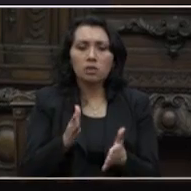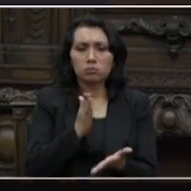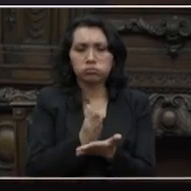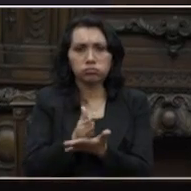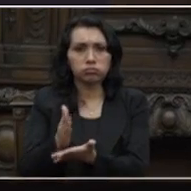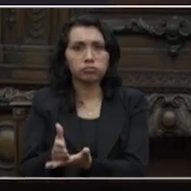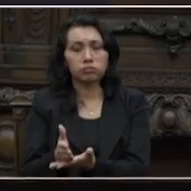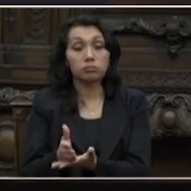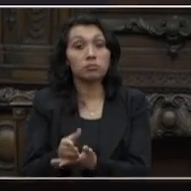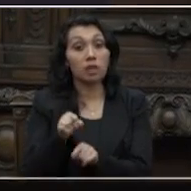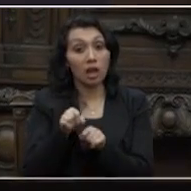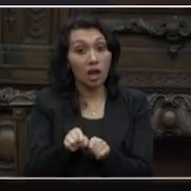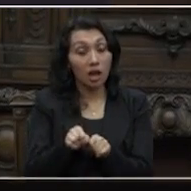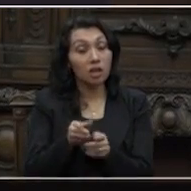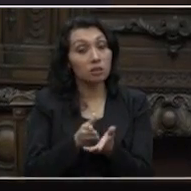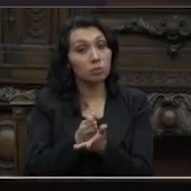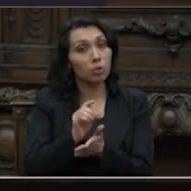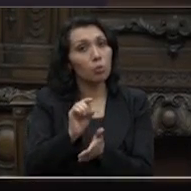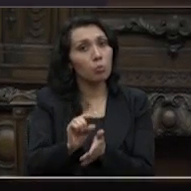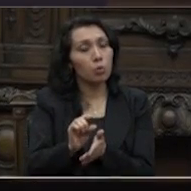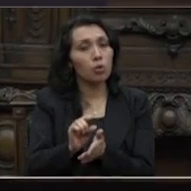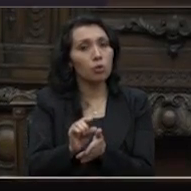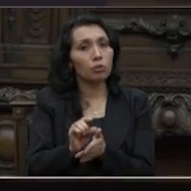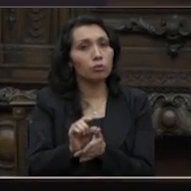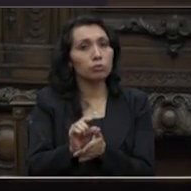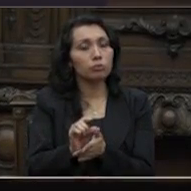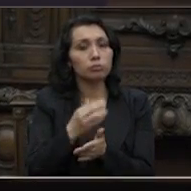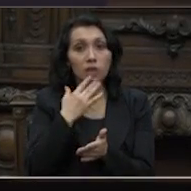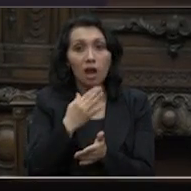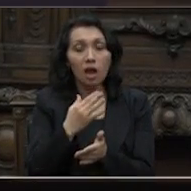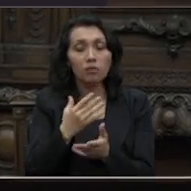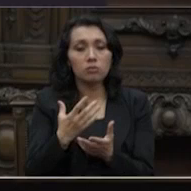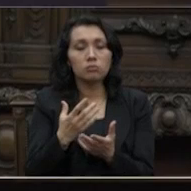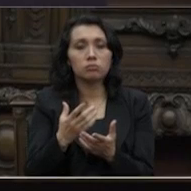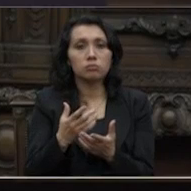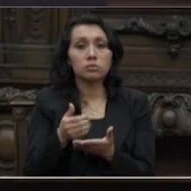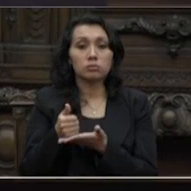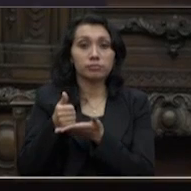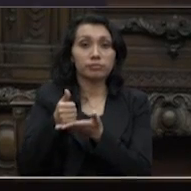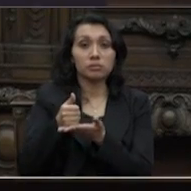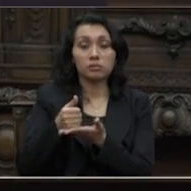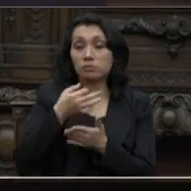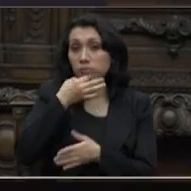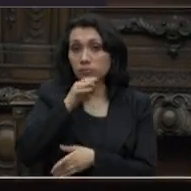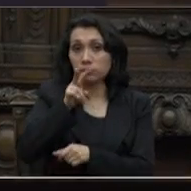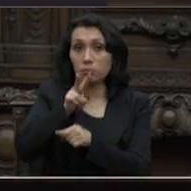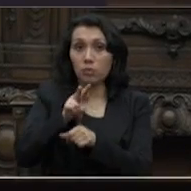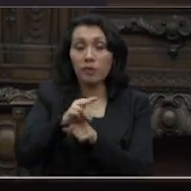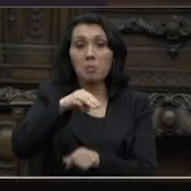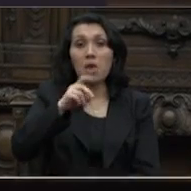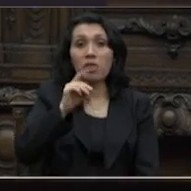correctivas. Y de ahí me aparto un poquito de la posición de la profesora